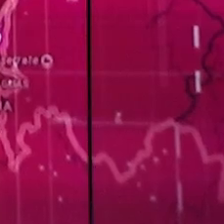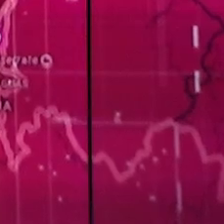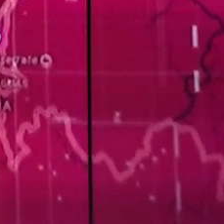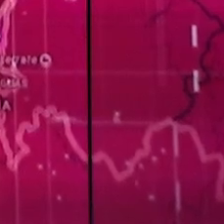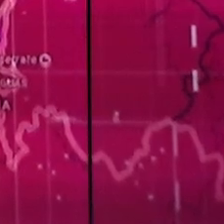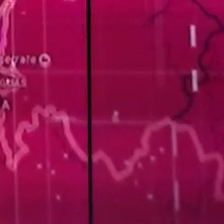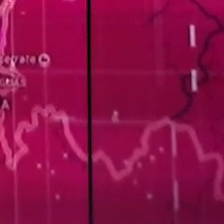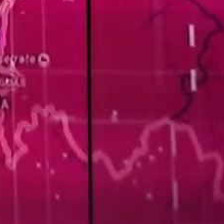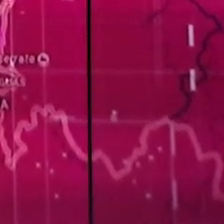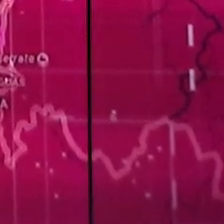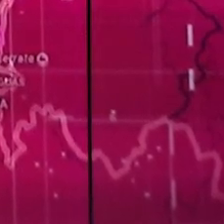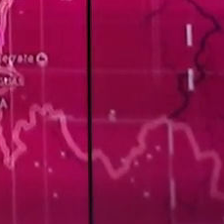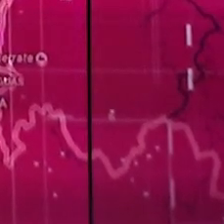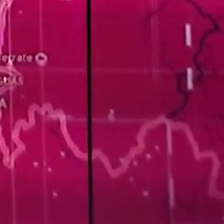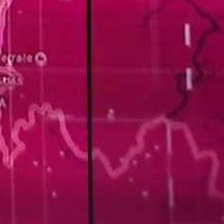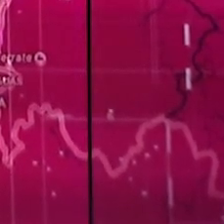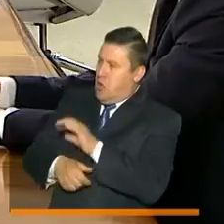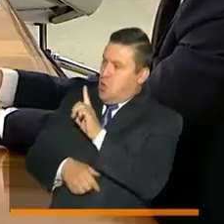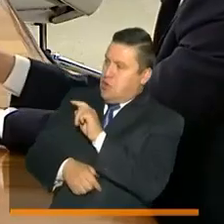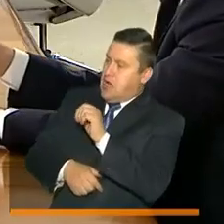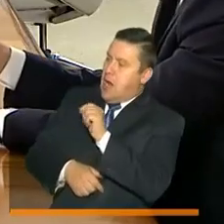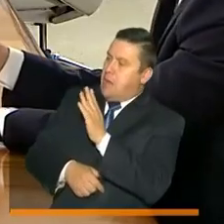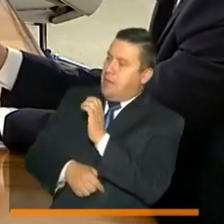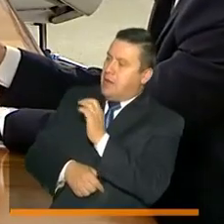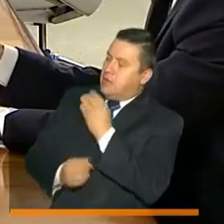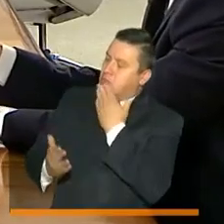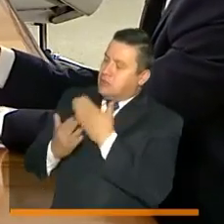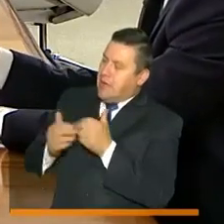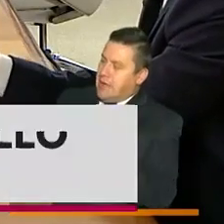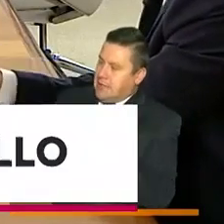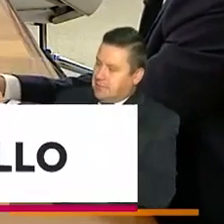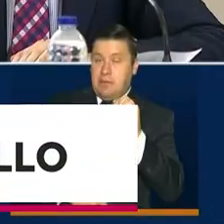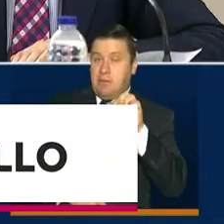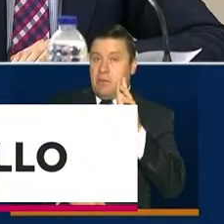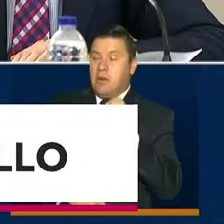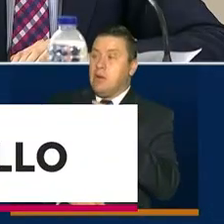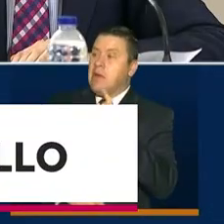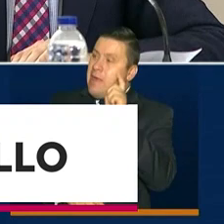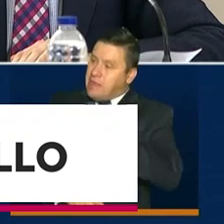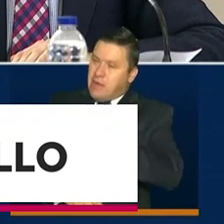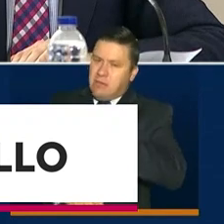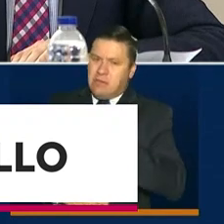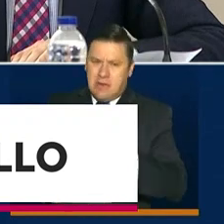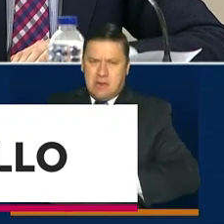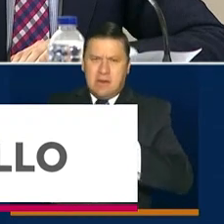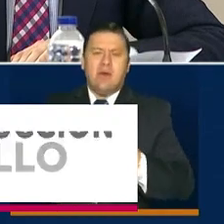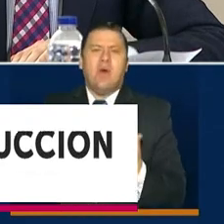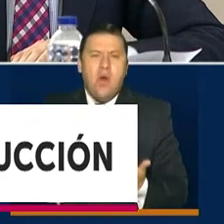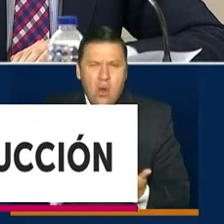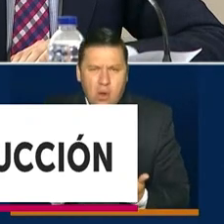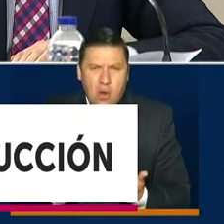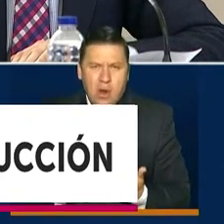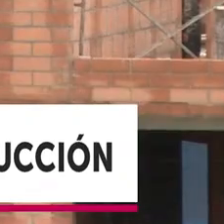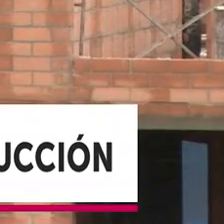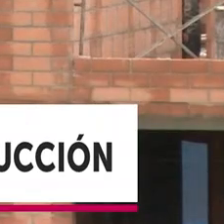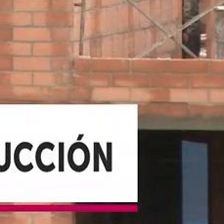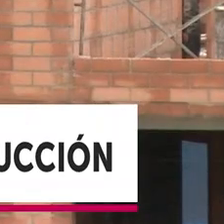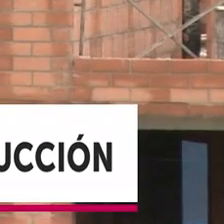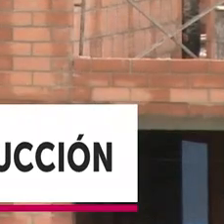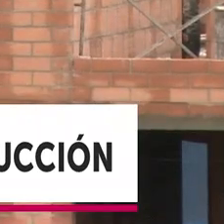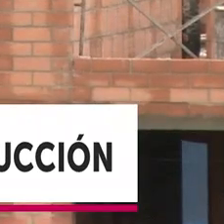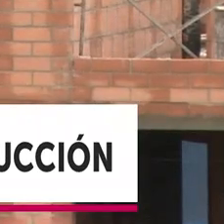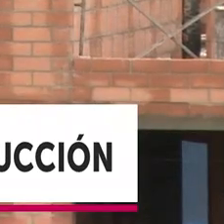para comenzar a producir. El gobierno presentó los últimos datos sobre la reactivación económica de sectores como la construcción